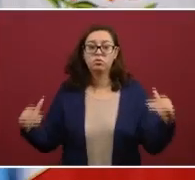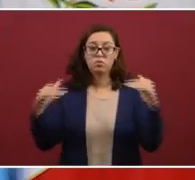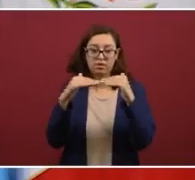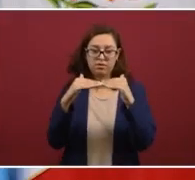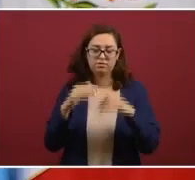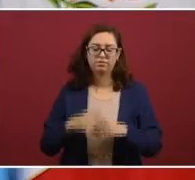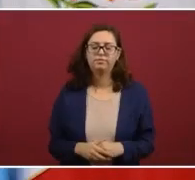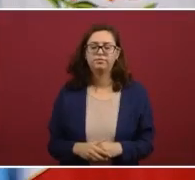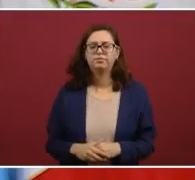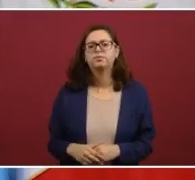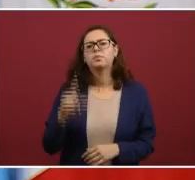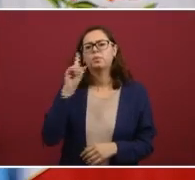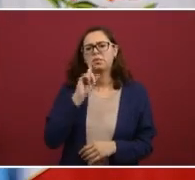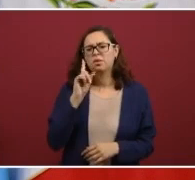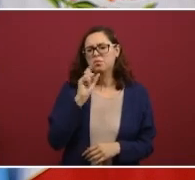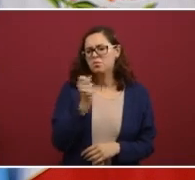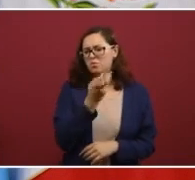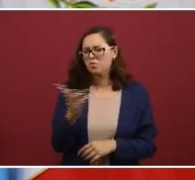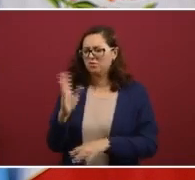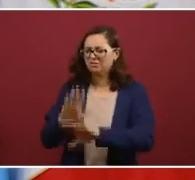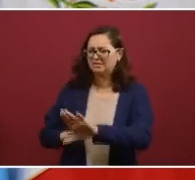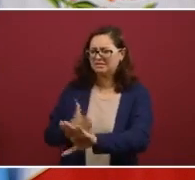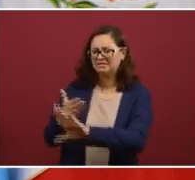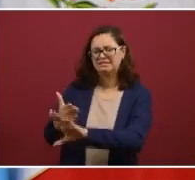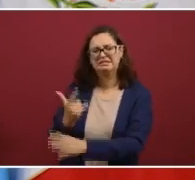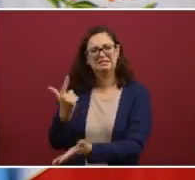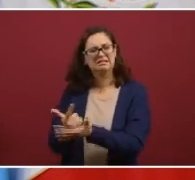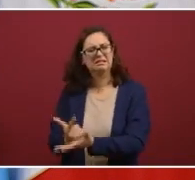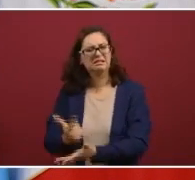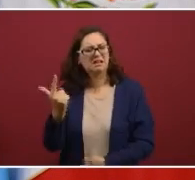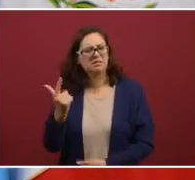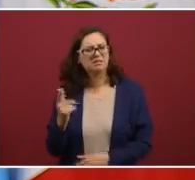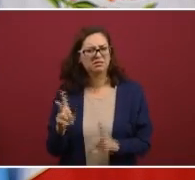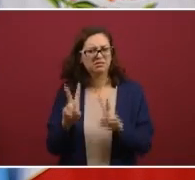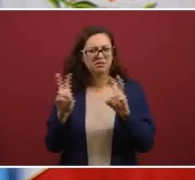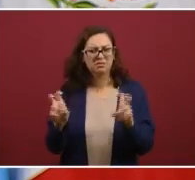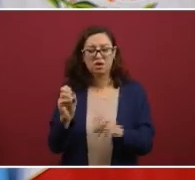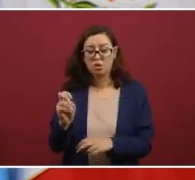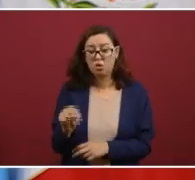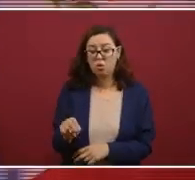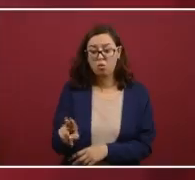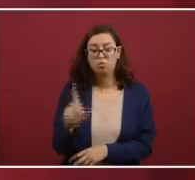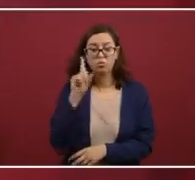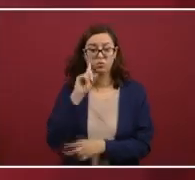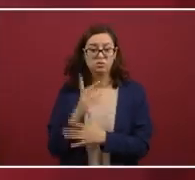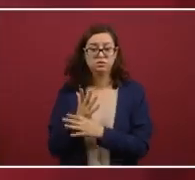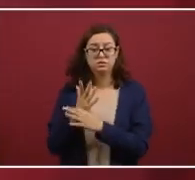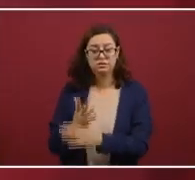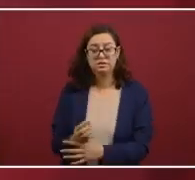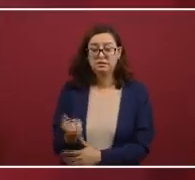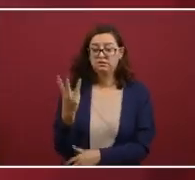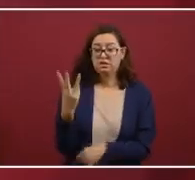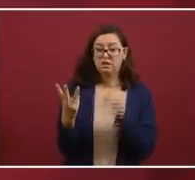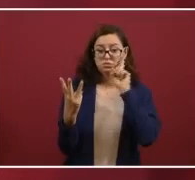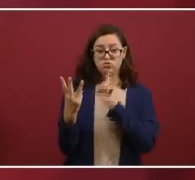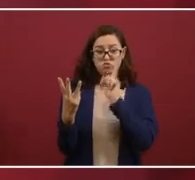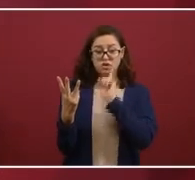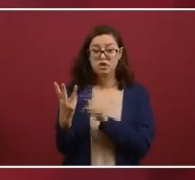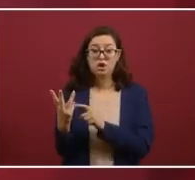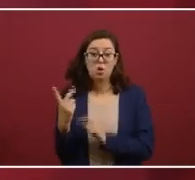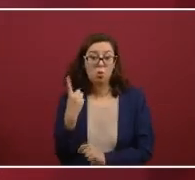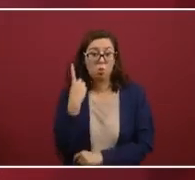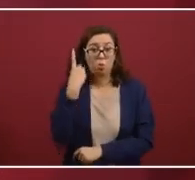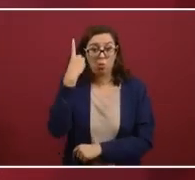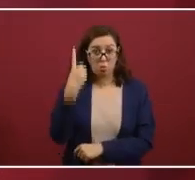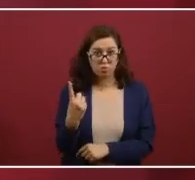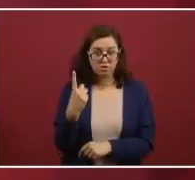A nivel mundial, por citar solo una cifra, ONU Mujeres reporta que 1 de cada 3 mujeres ha sufrido violencia